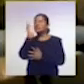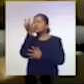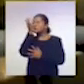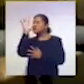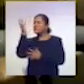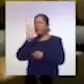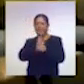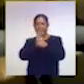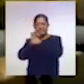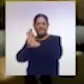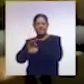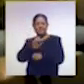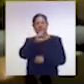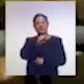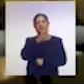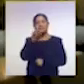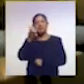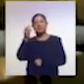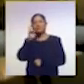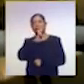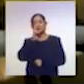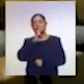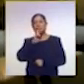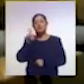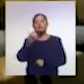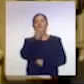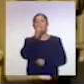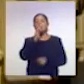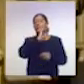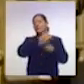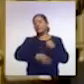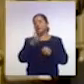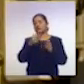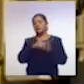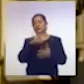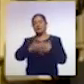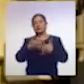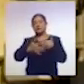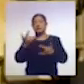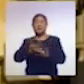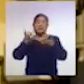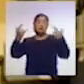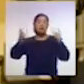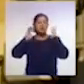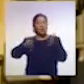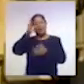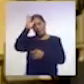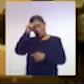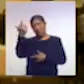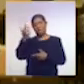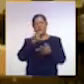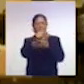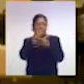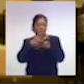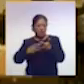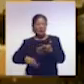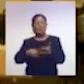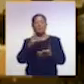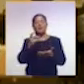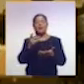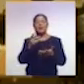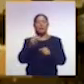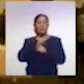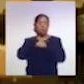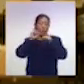antiaérea S-300 rusos, tras la conclusión en julio de 2015 de un acuerdo histórico sobre el programa nuclear iraní con las